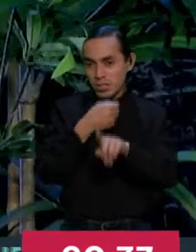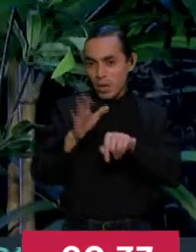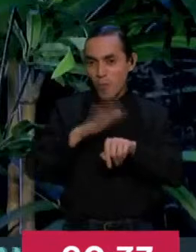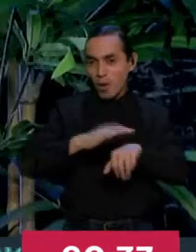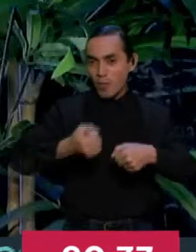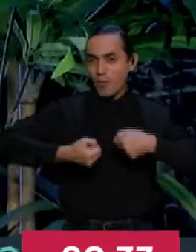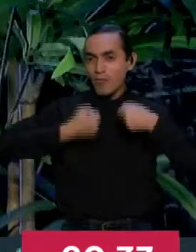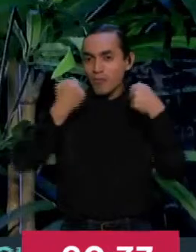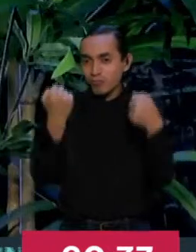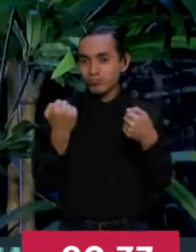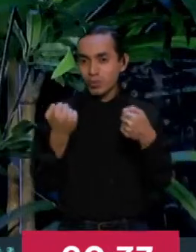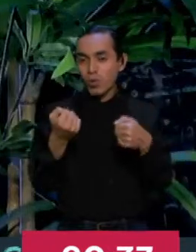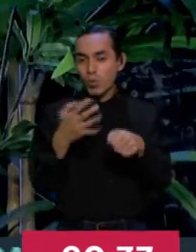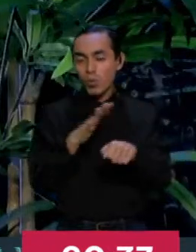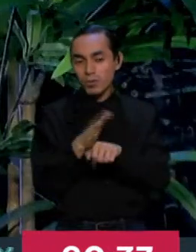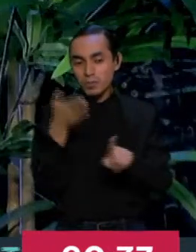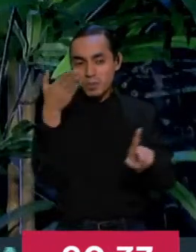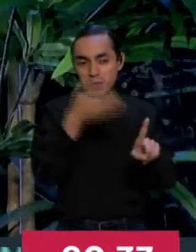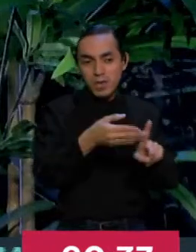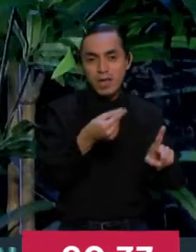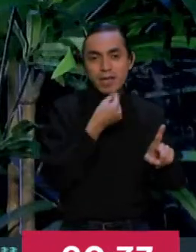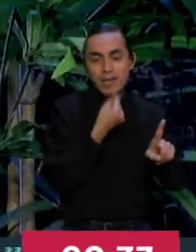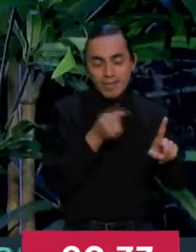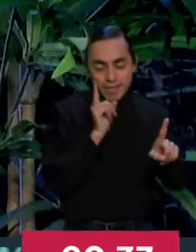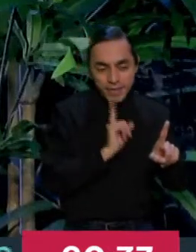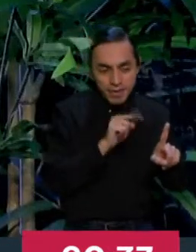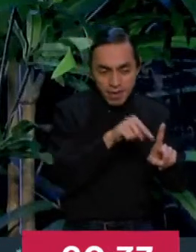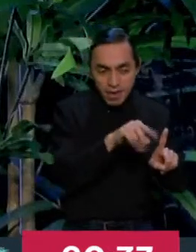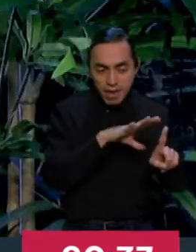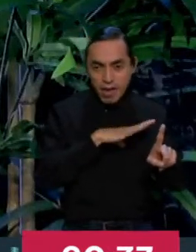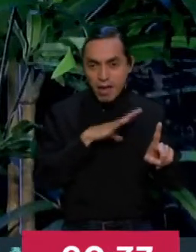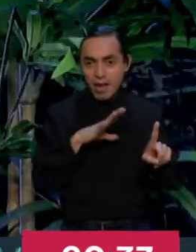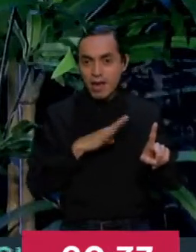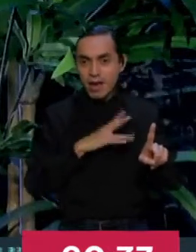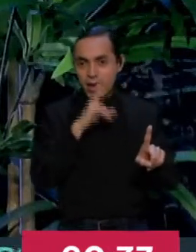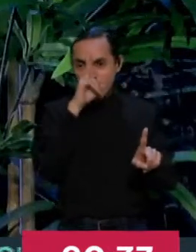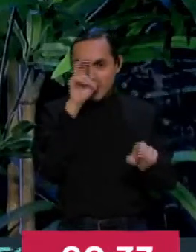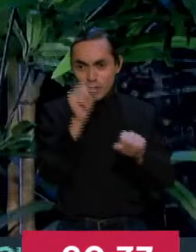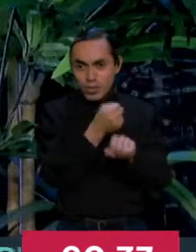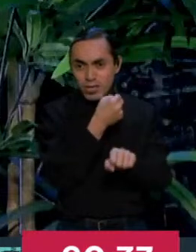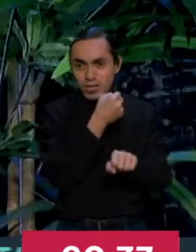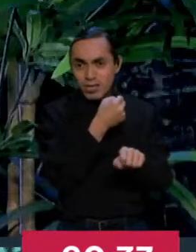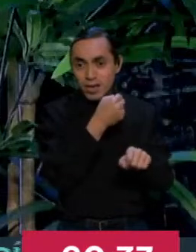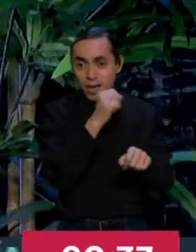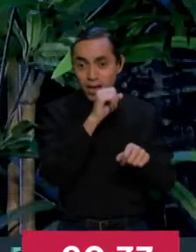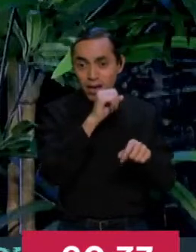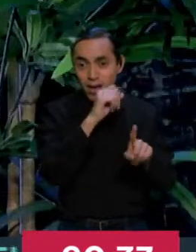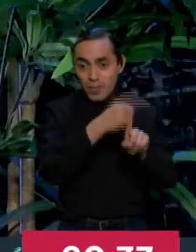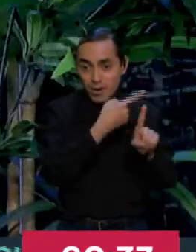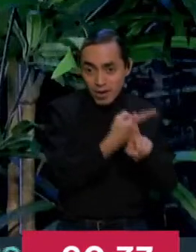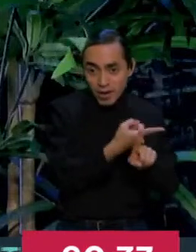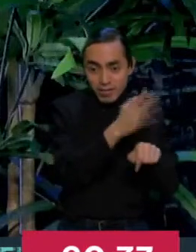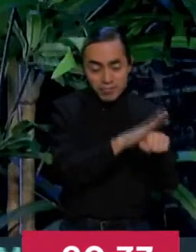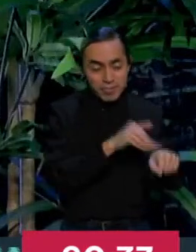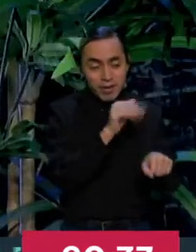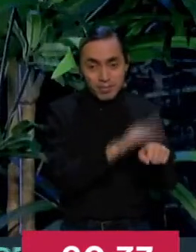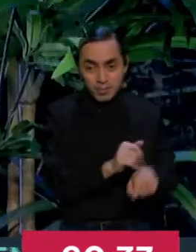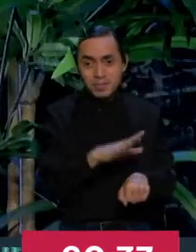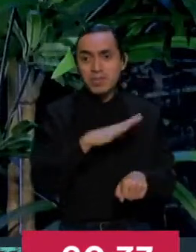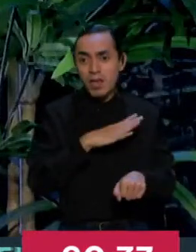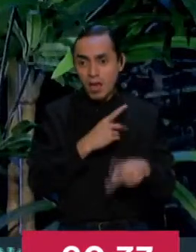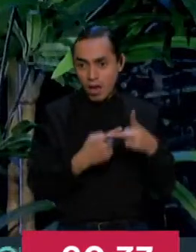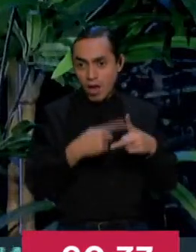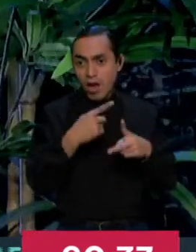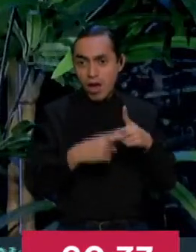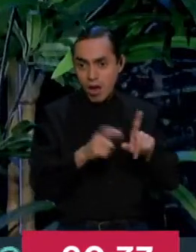sufren, sobre todo enfocando a las niñas, que eso no excluye a niños, es precisamente la violencia sexual, que además hay estadísticas que demuestran que